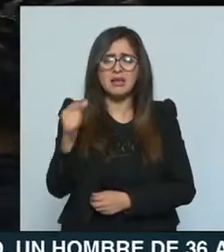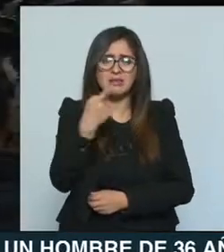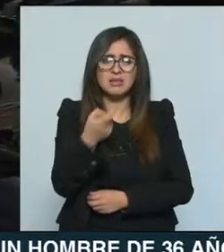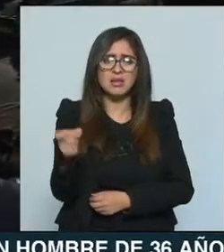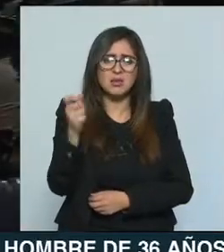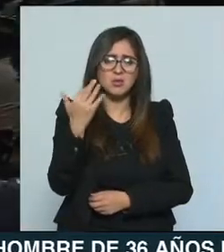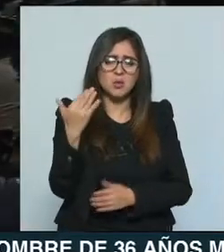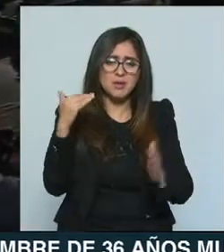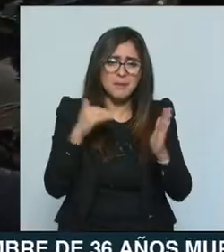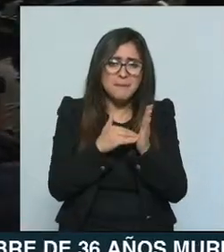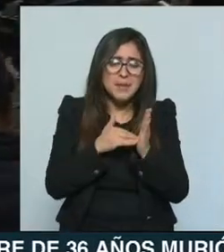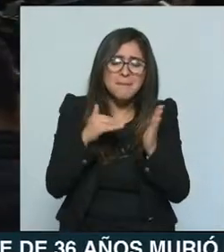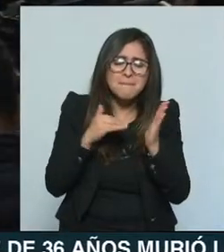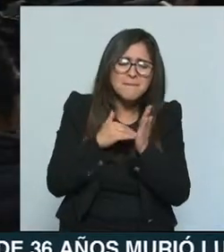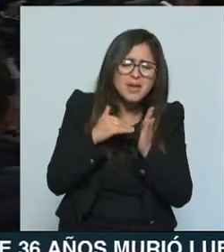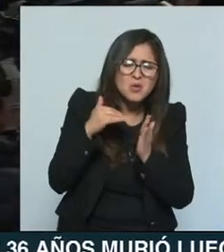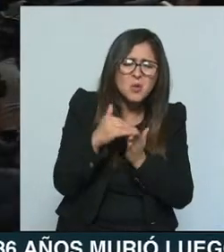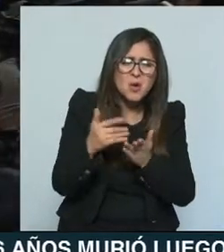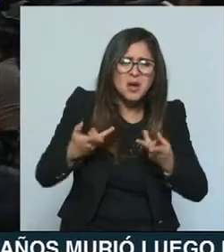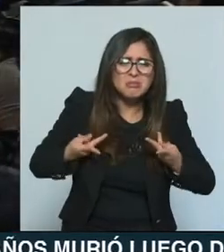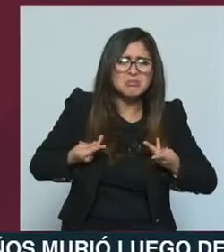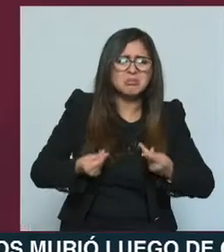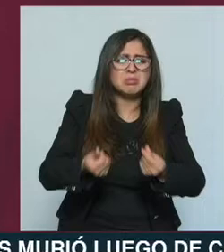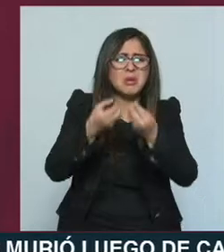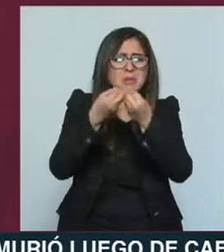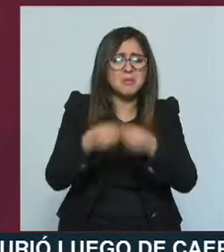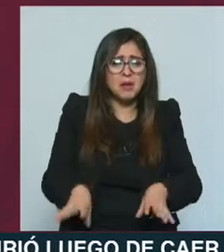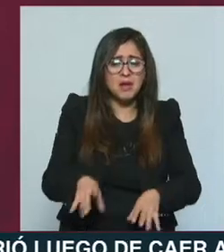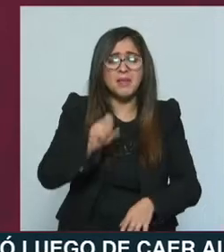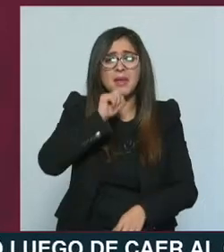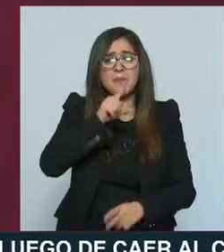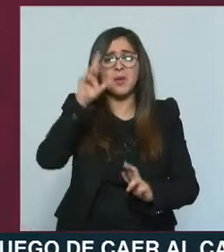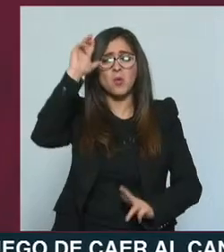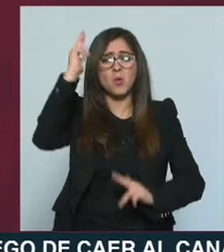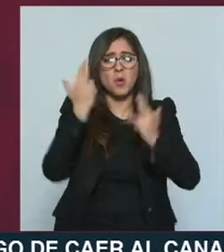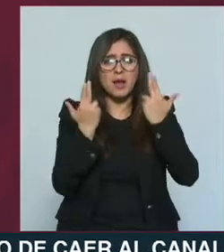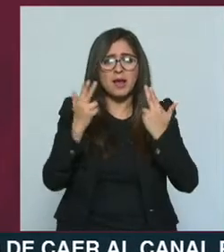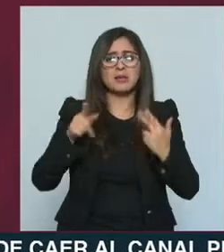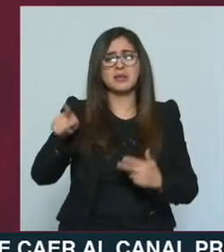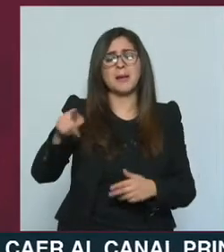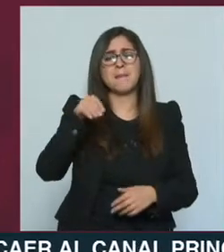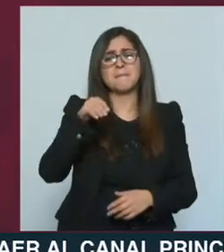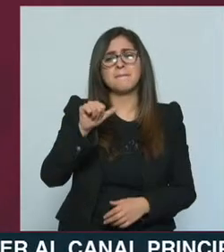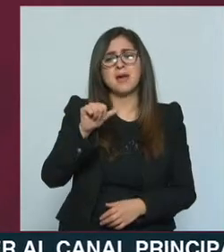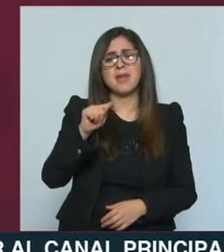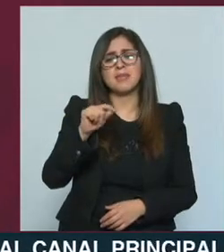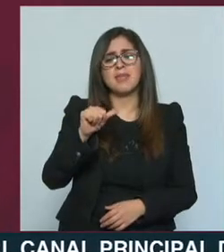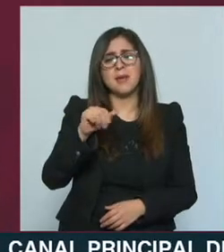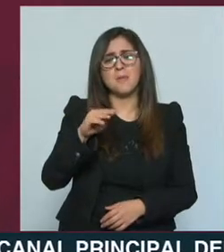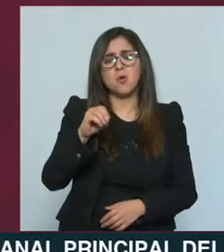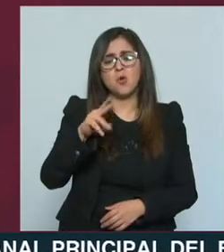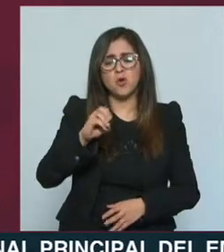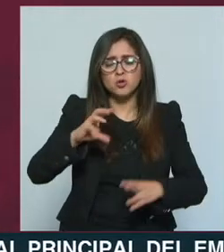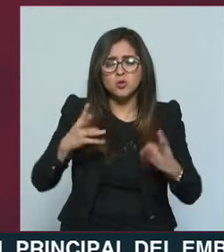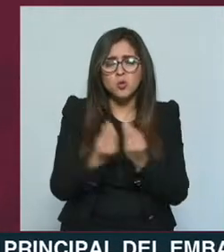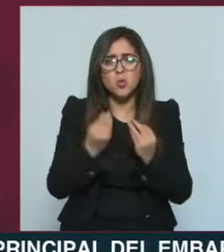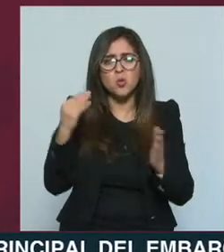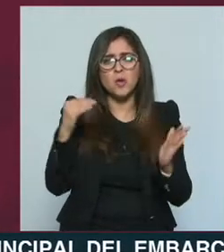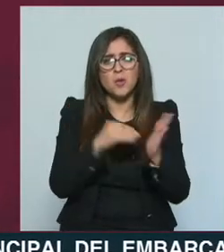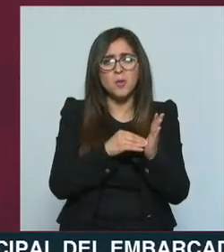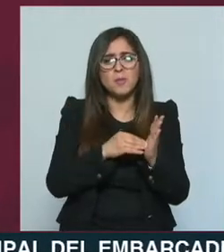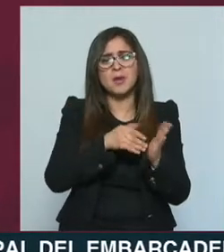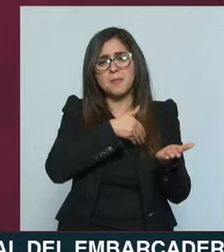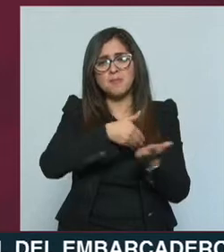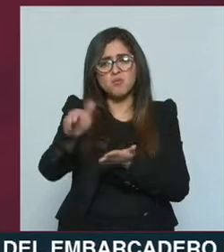mil millones de pesos. Las huelgas en Matamoros van a generar 4,000 despidos